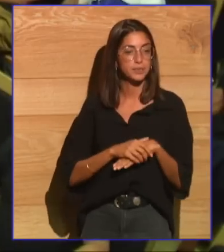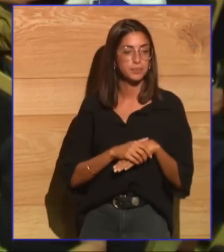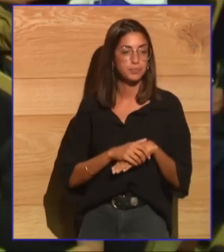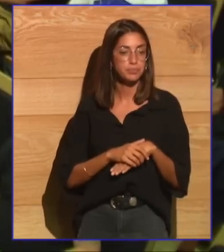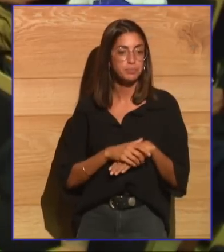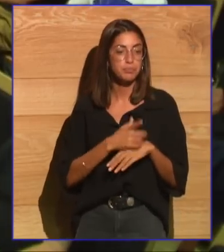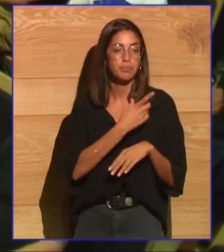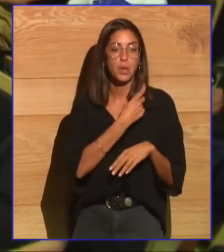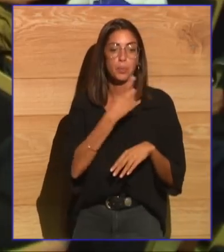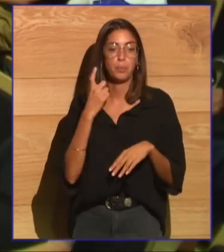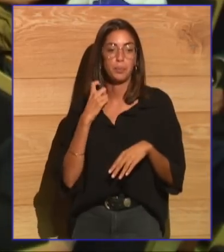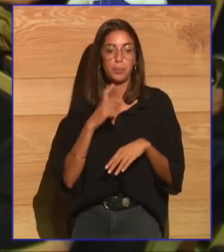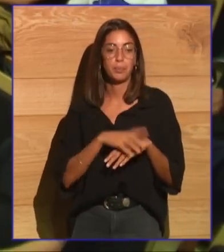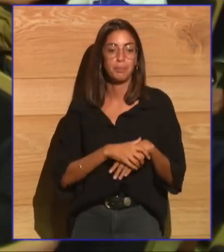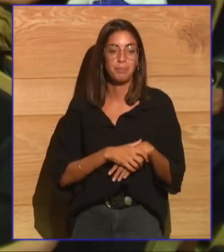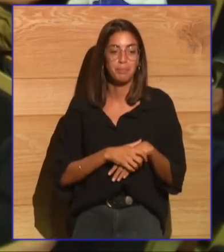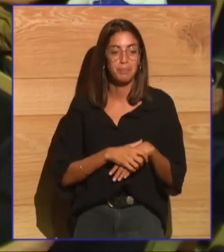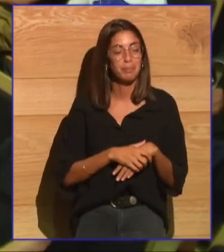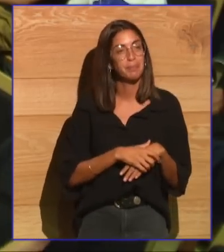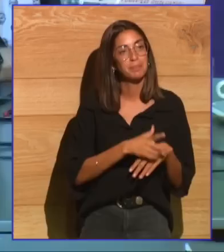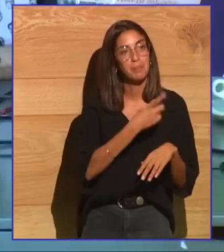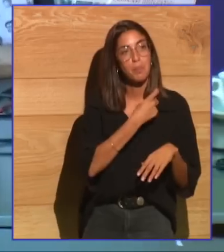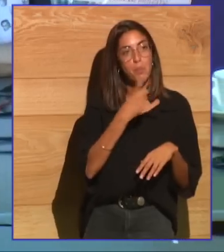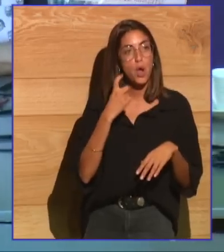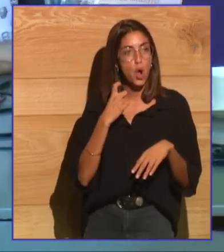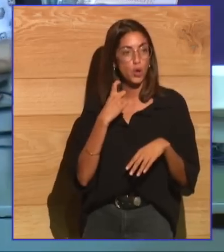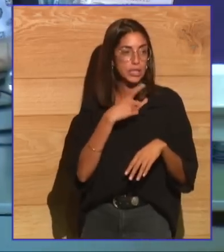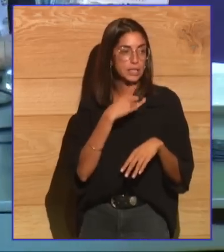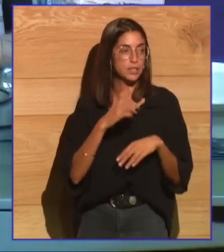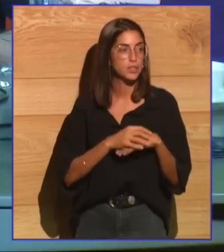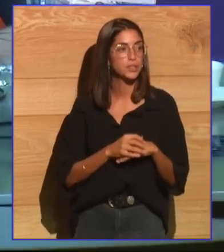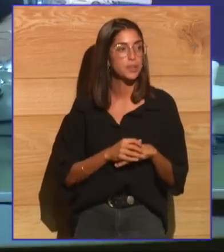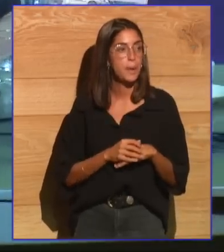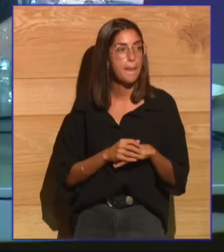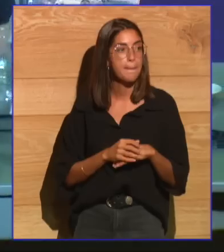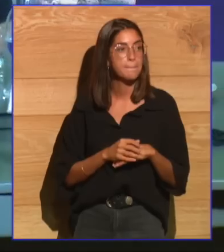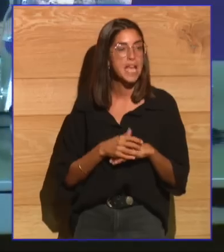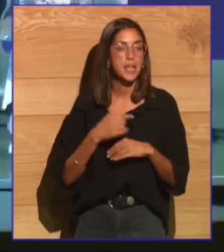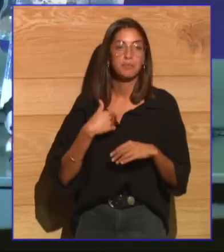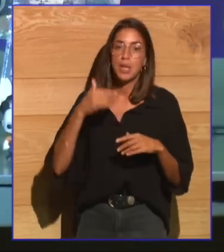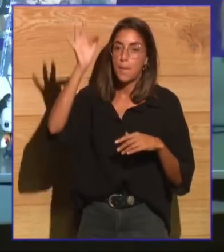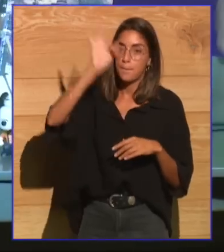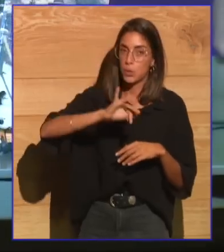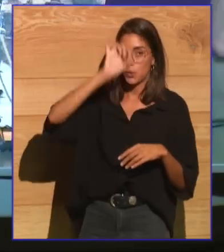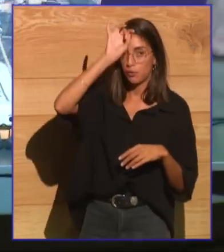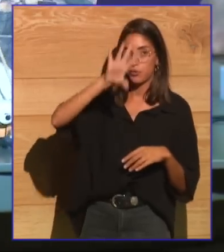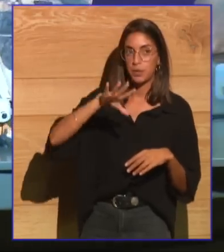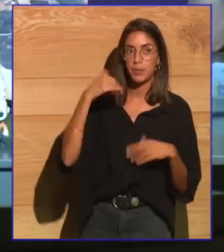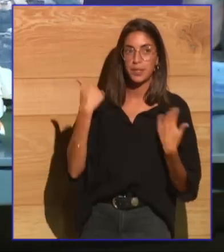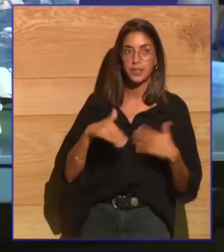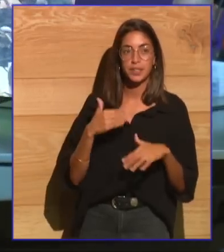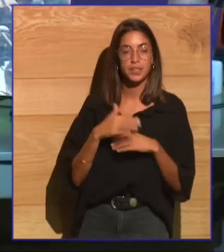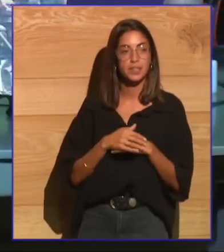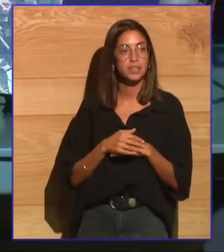el sueño ya a partir de ahora cambió la imagen de antes de dormir pues pues irlandés está bien pues por alguna razón pongo